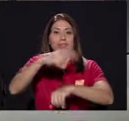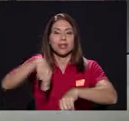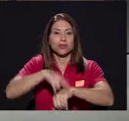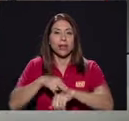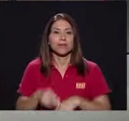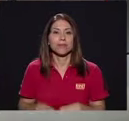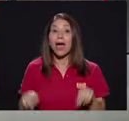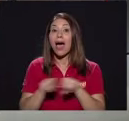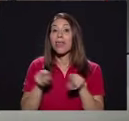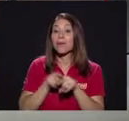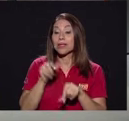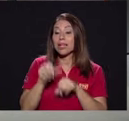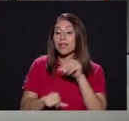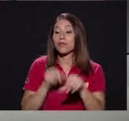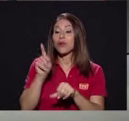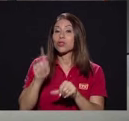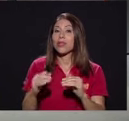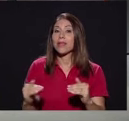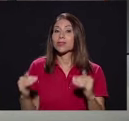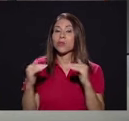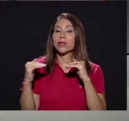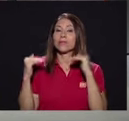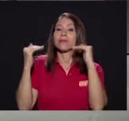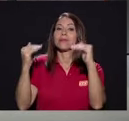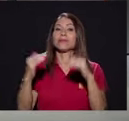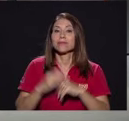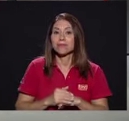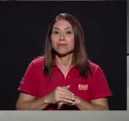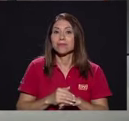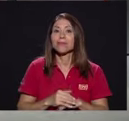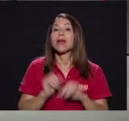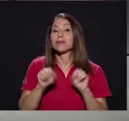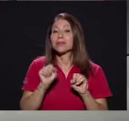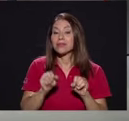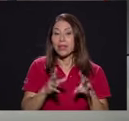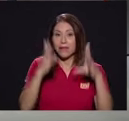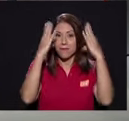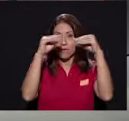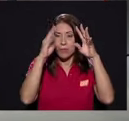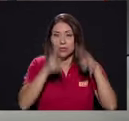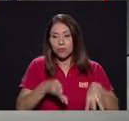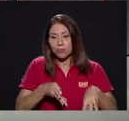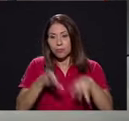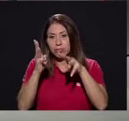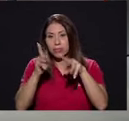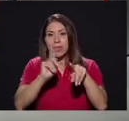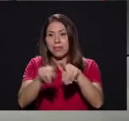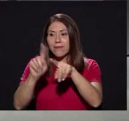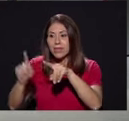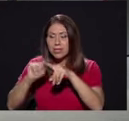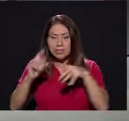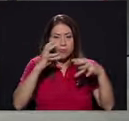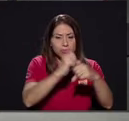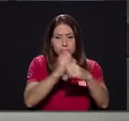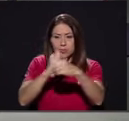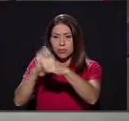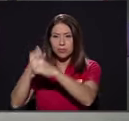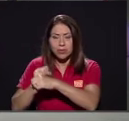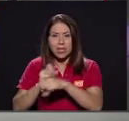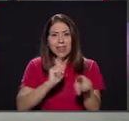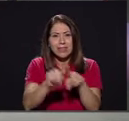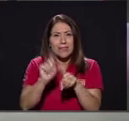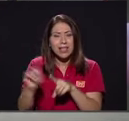además yo creo que hay que llevar el esfuerzo al siguiente nivel, es decir, bueno, publicar en las plataformas, subir la información, hacer infografías, interpretaciones